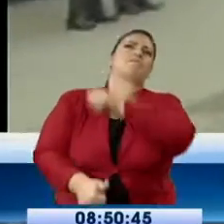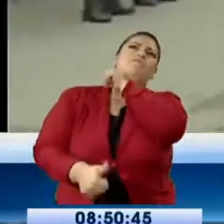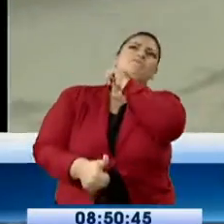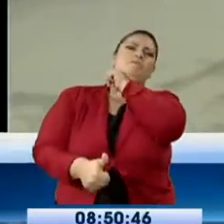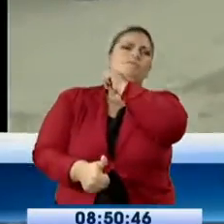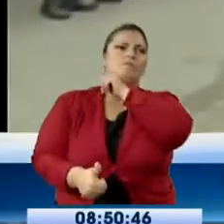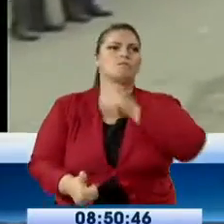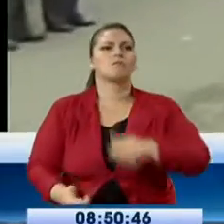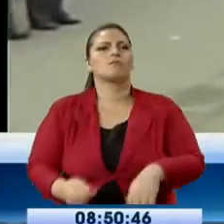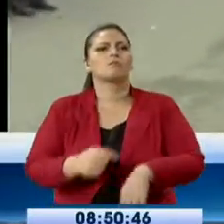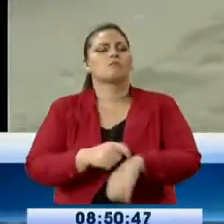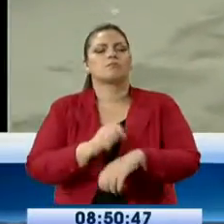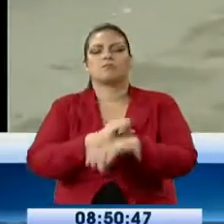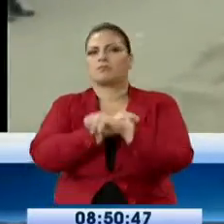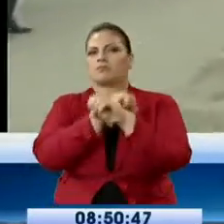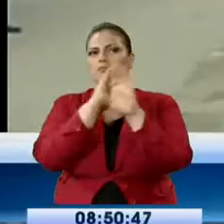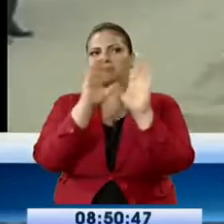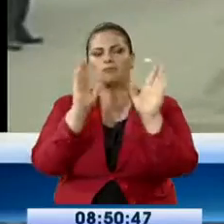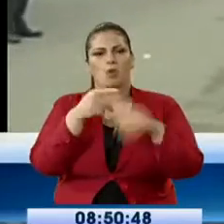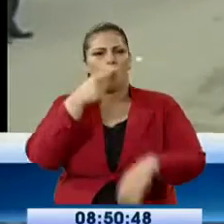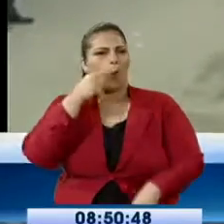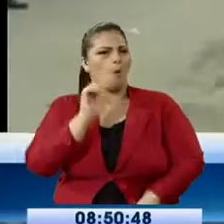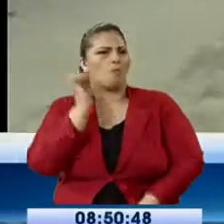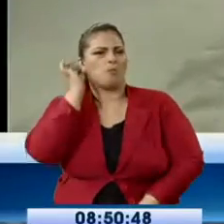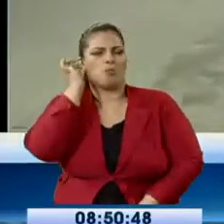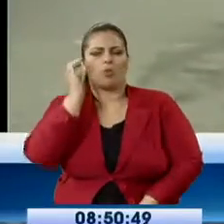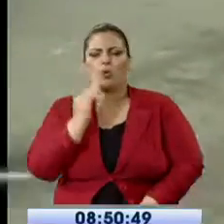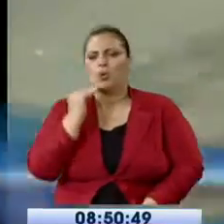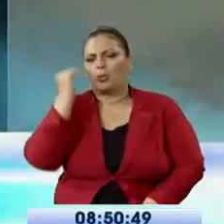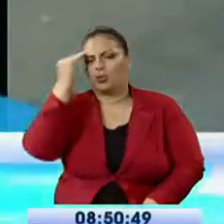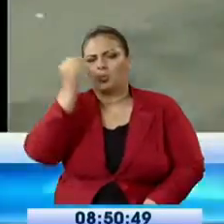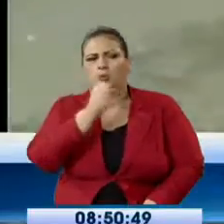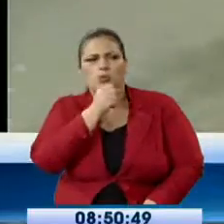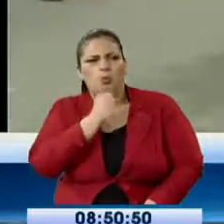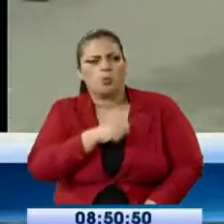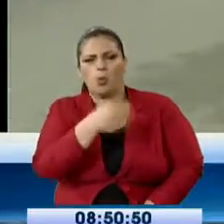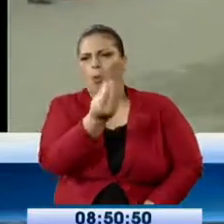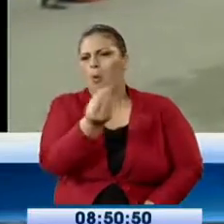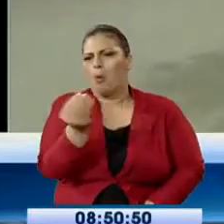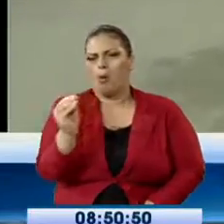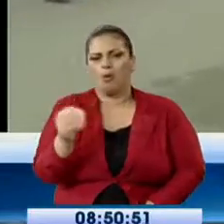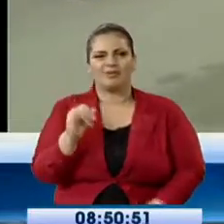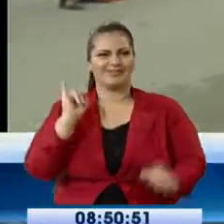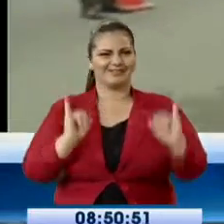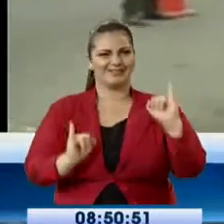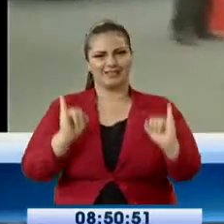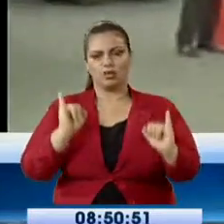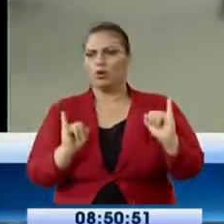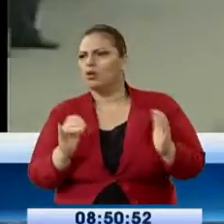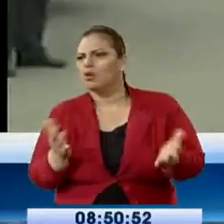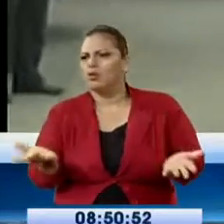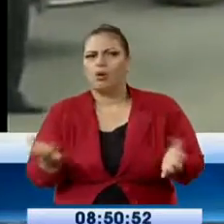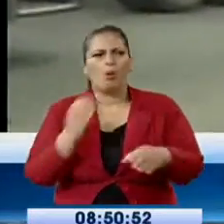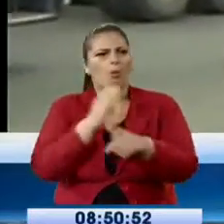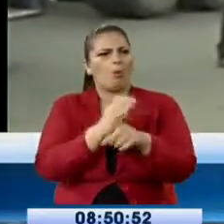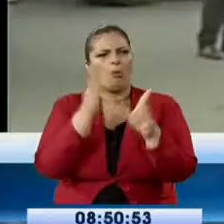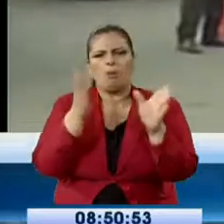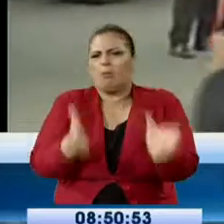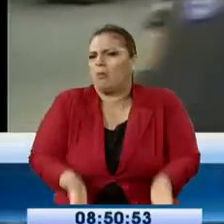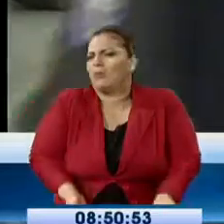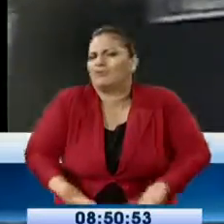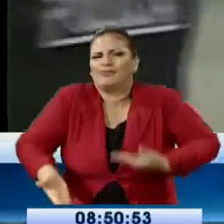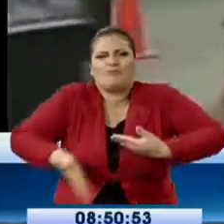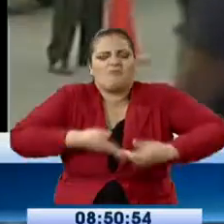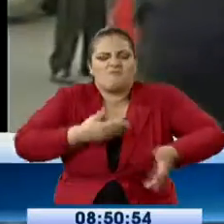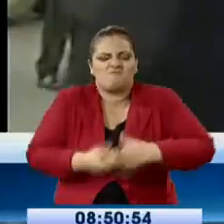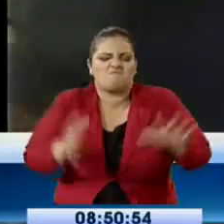estas horas de la mañana. No importa si son mujeres, adultos mayores, adolescentes, señoritas, personas con discapacidad, no importa. Estas horas